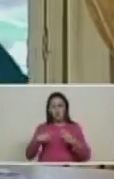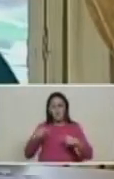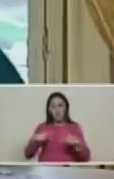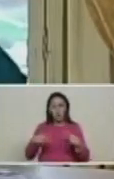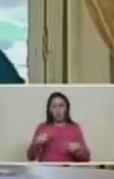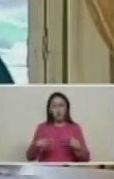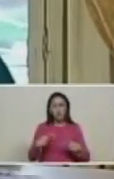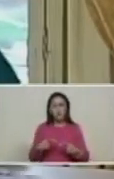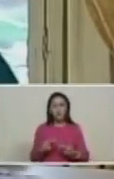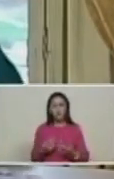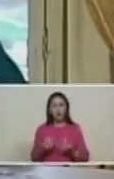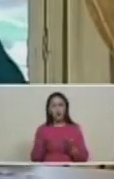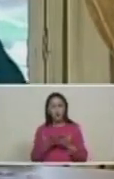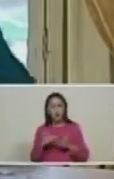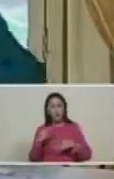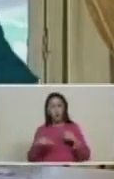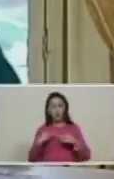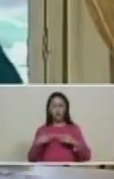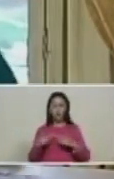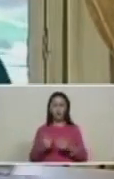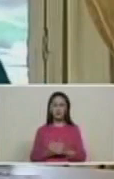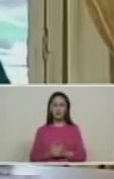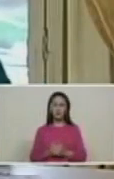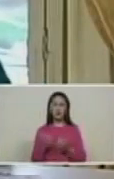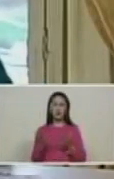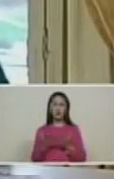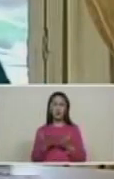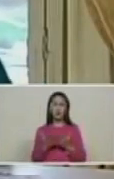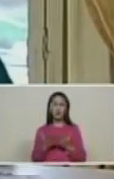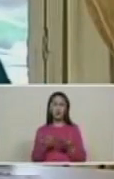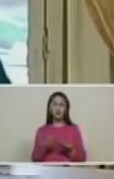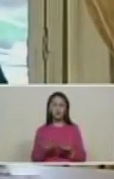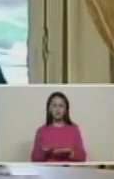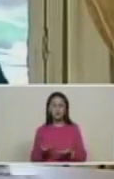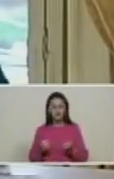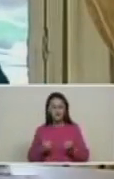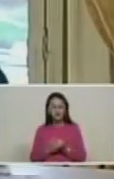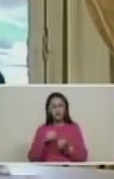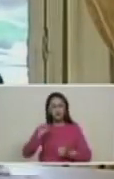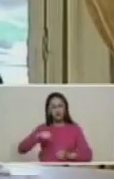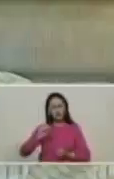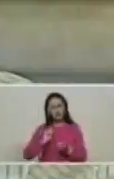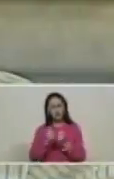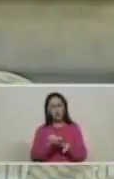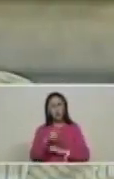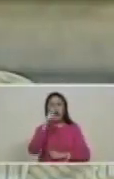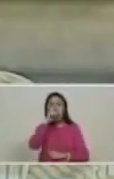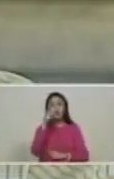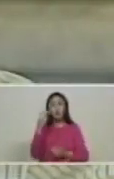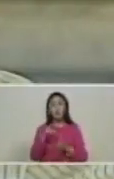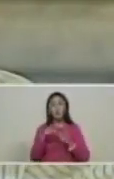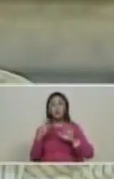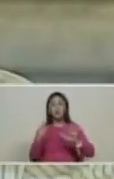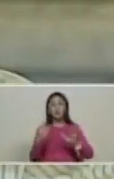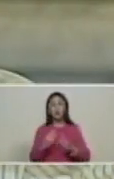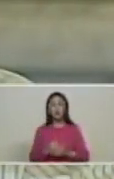productivo, escuela productiva. Escuela productiva Aristóbulo, vamos a convertir el año